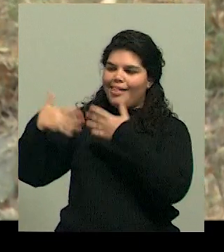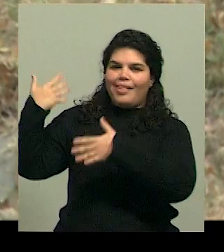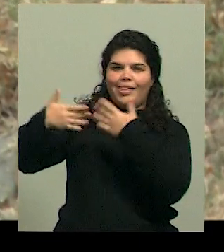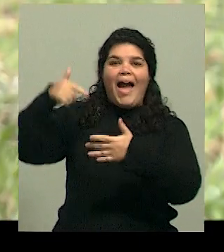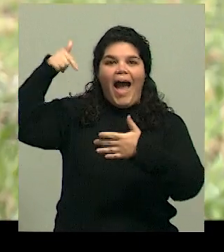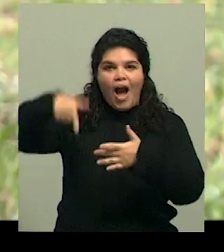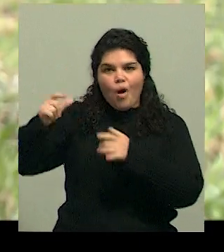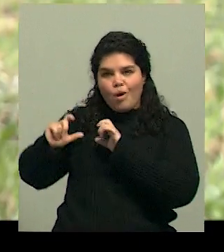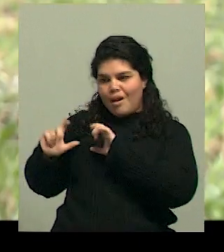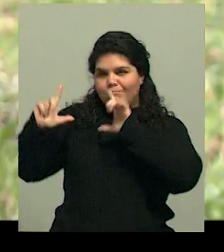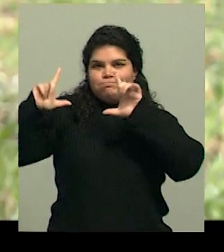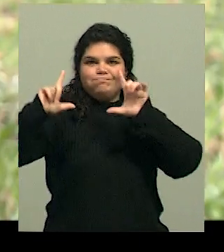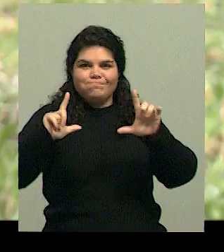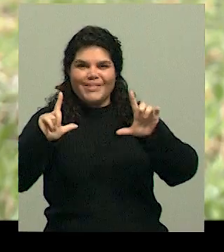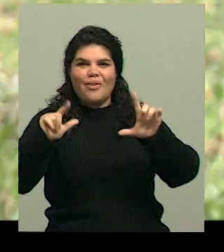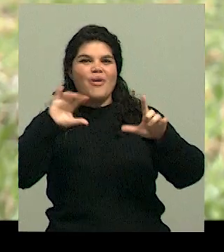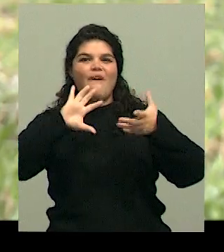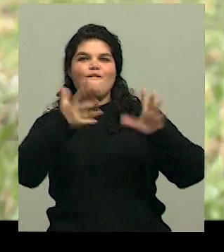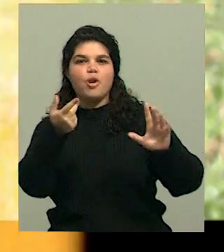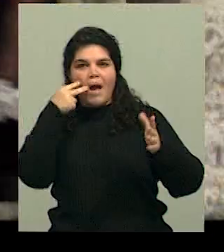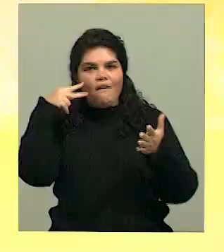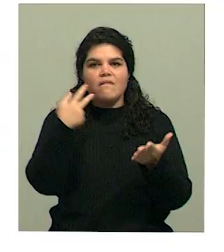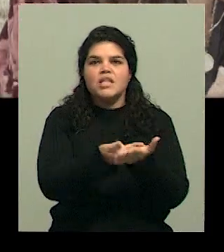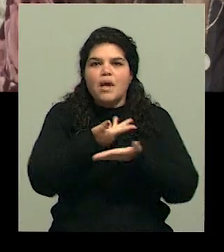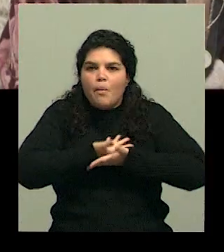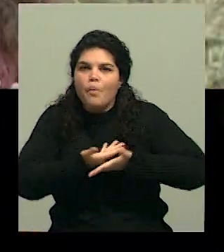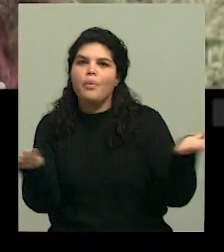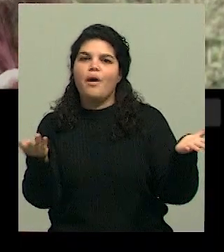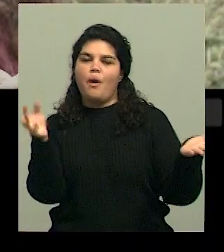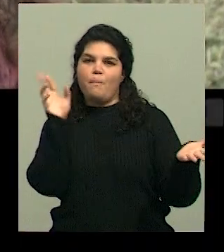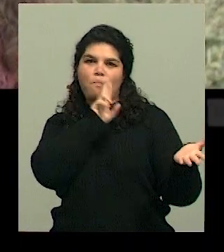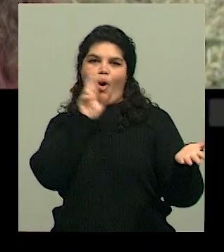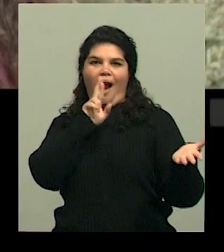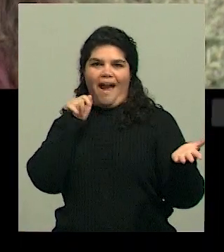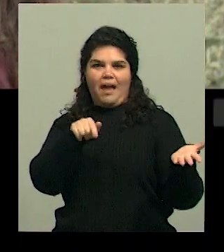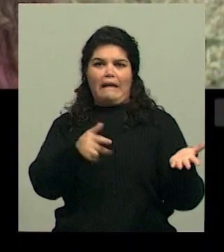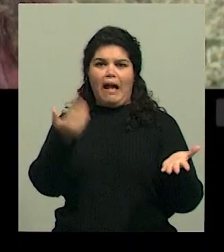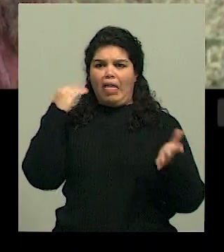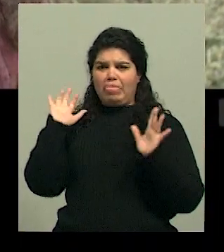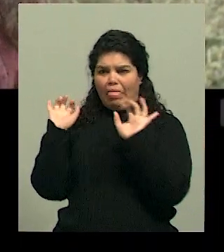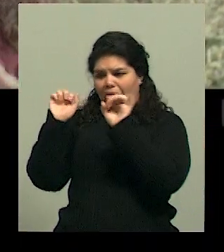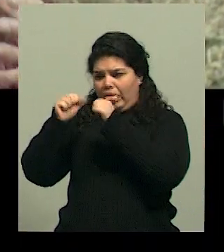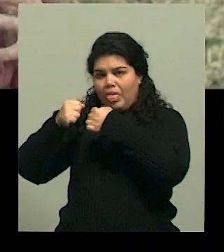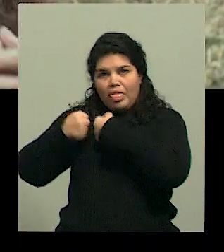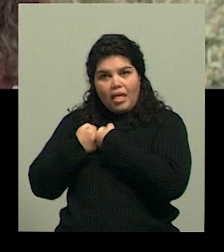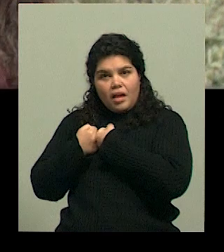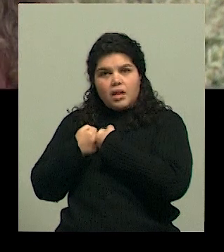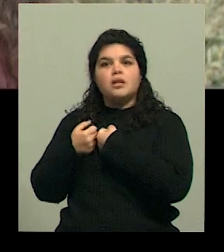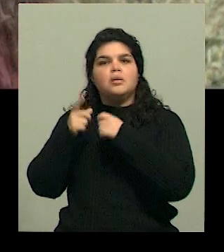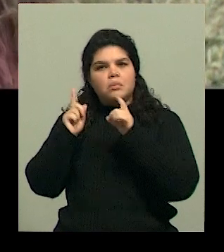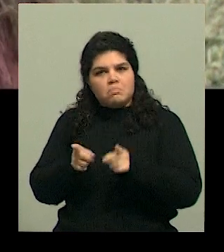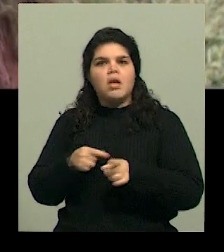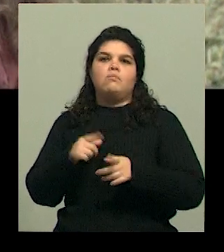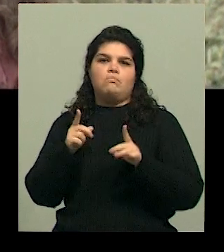pasa es que hay un proceso de visibilización de grupos que antes no lo estaban. Tanto